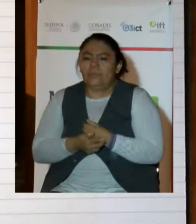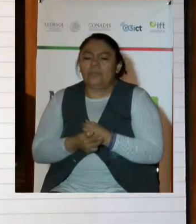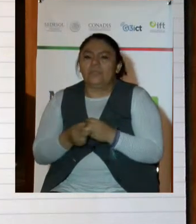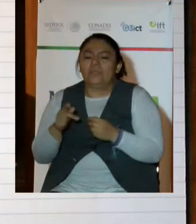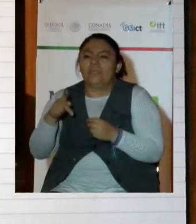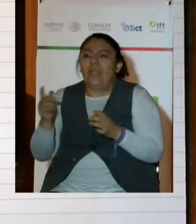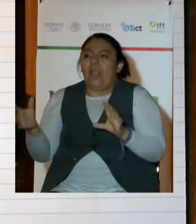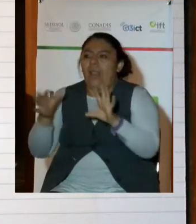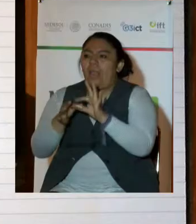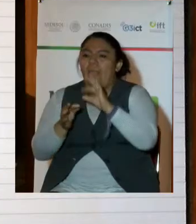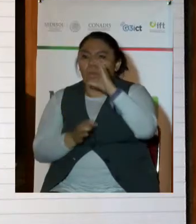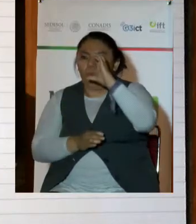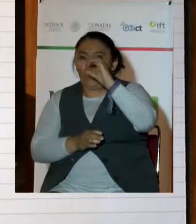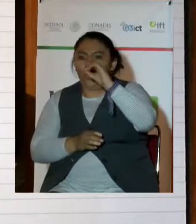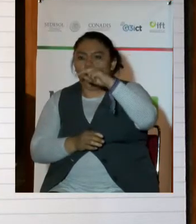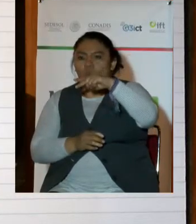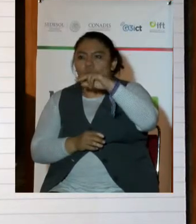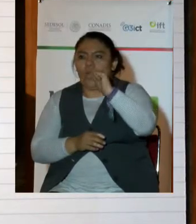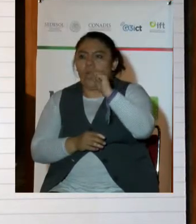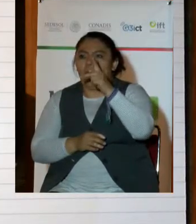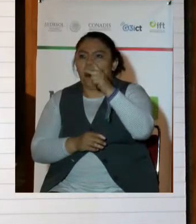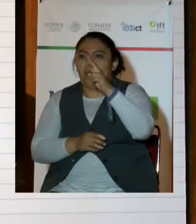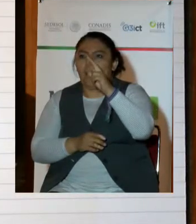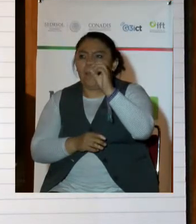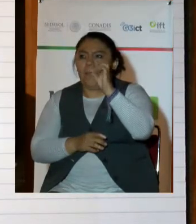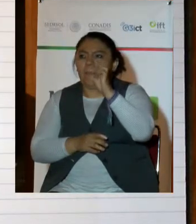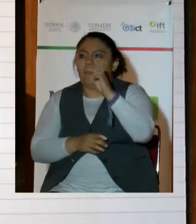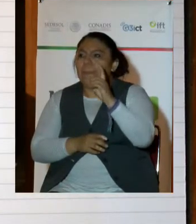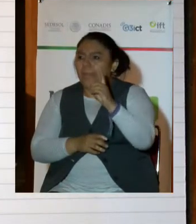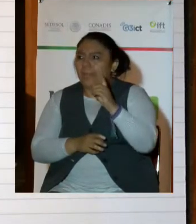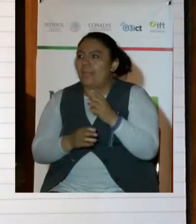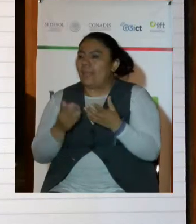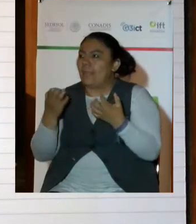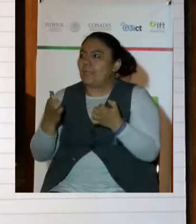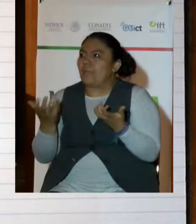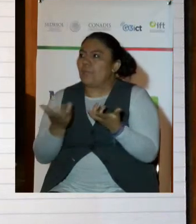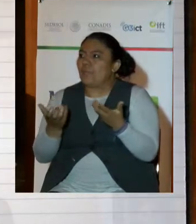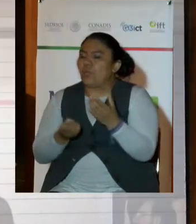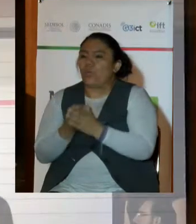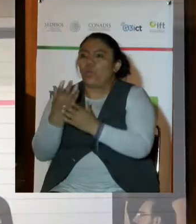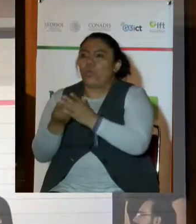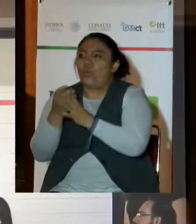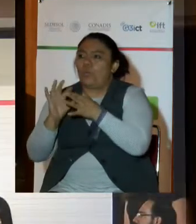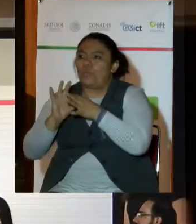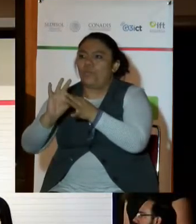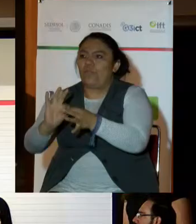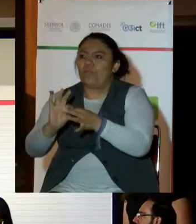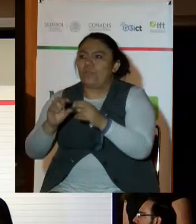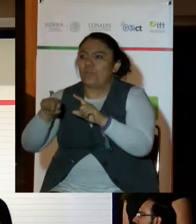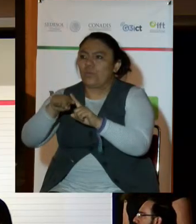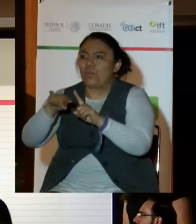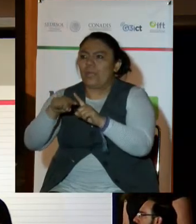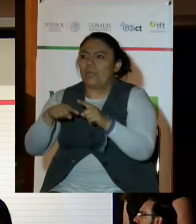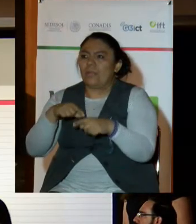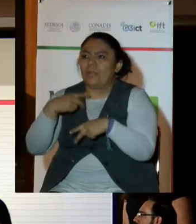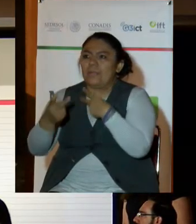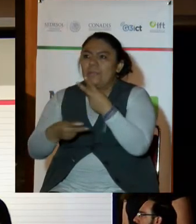autónomos, con independencia de que no nos afectan los cambios transaccionales, pues estamos sumados a este